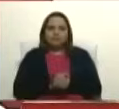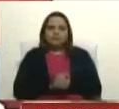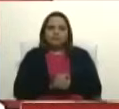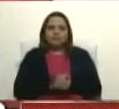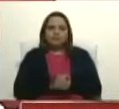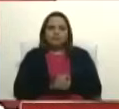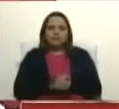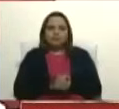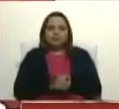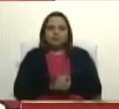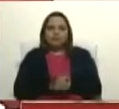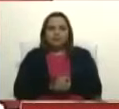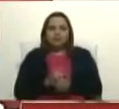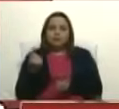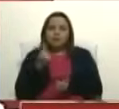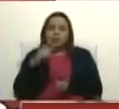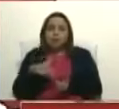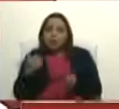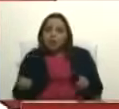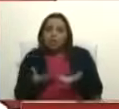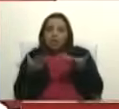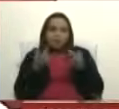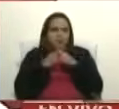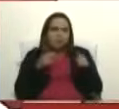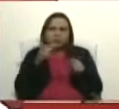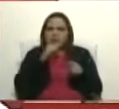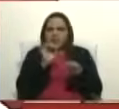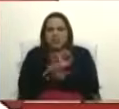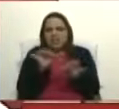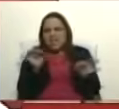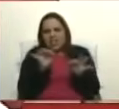Capriles lo único que puede sembrar es cizaña, pero no siembra ni dudas en este caso.